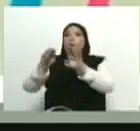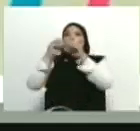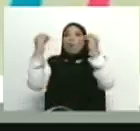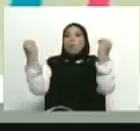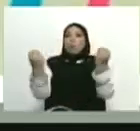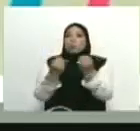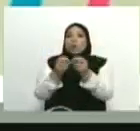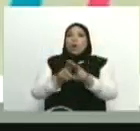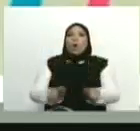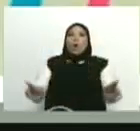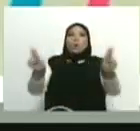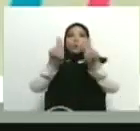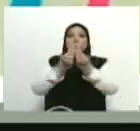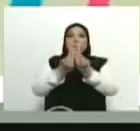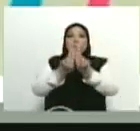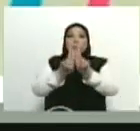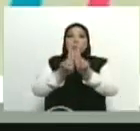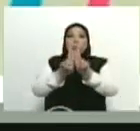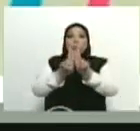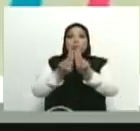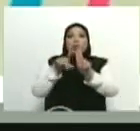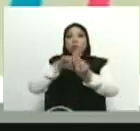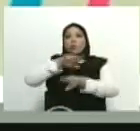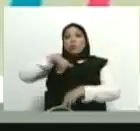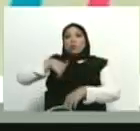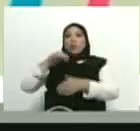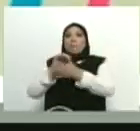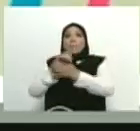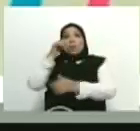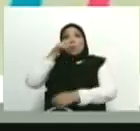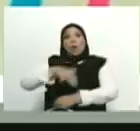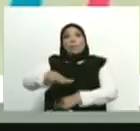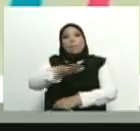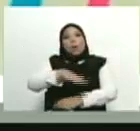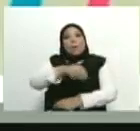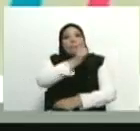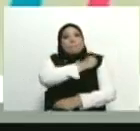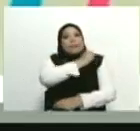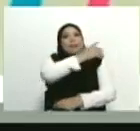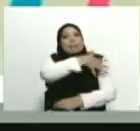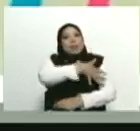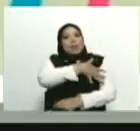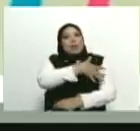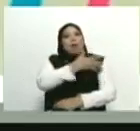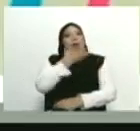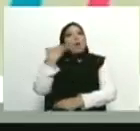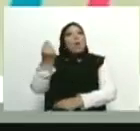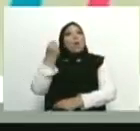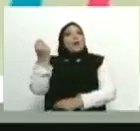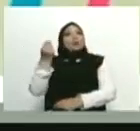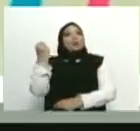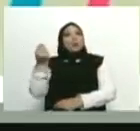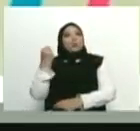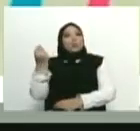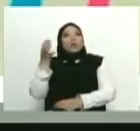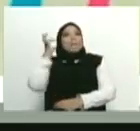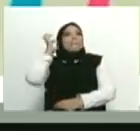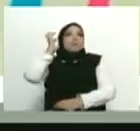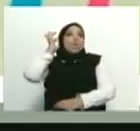de las Naciones Unidas. Y somos solidarios con el pueblo palestino, con la juventud palestina, con la mujer